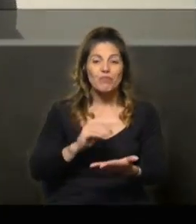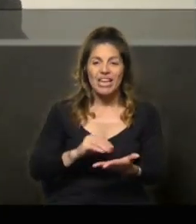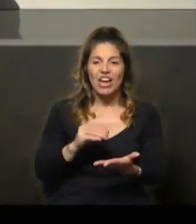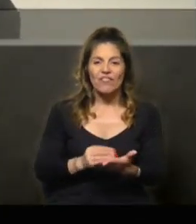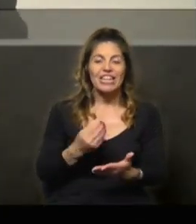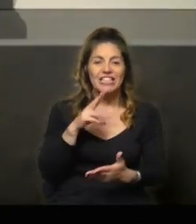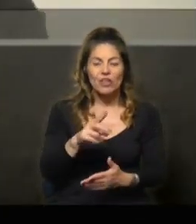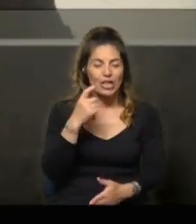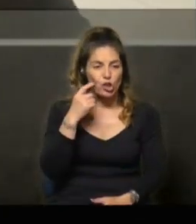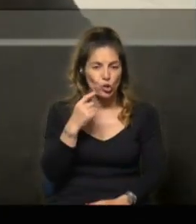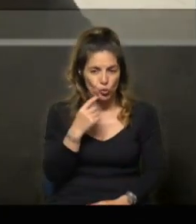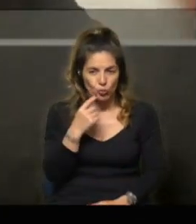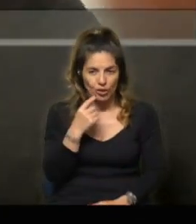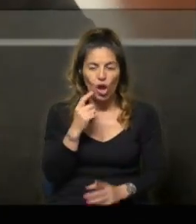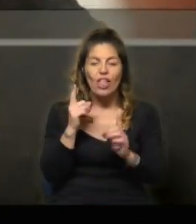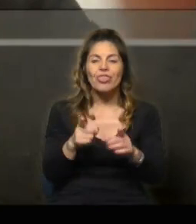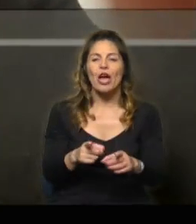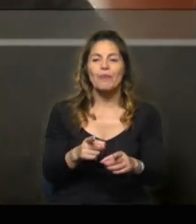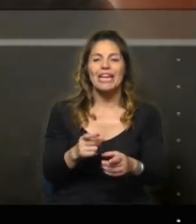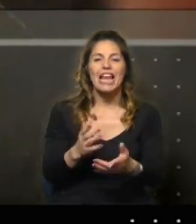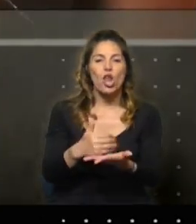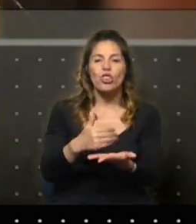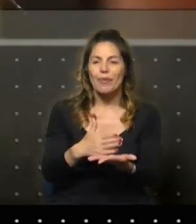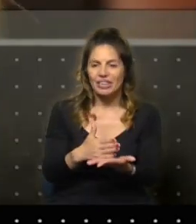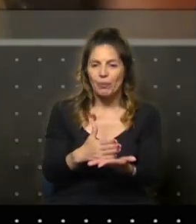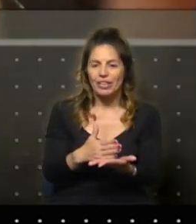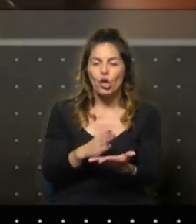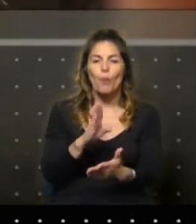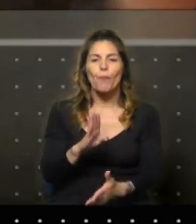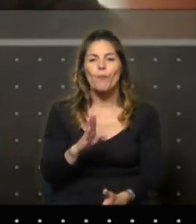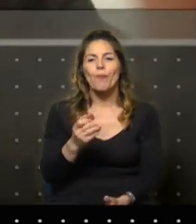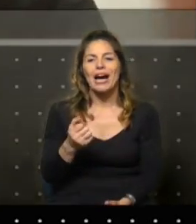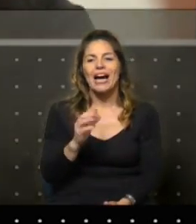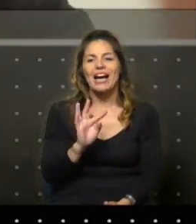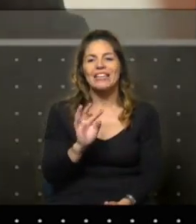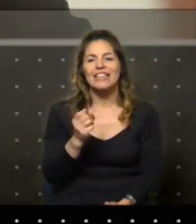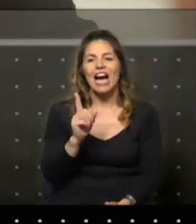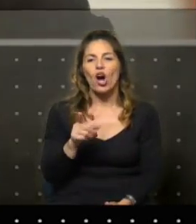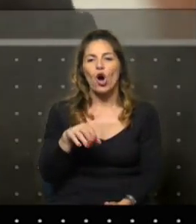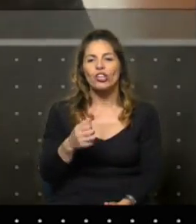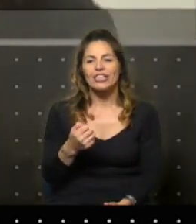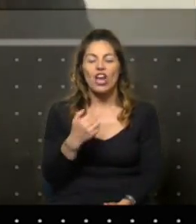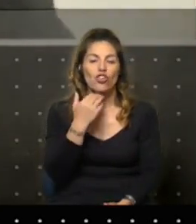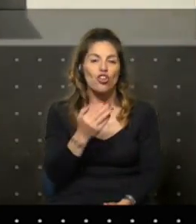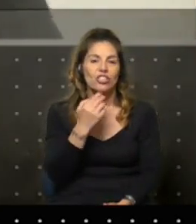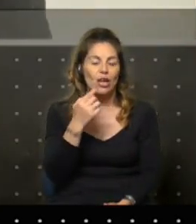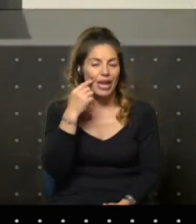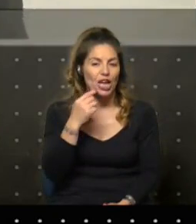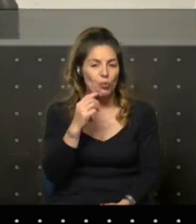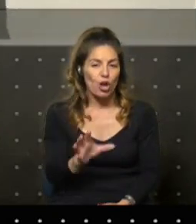observan estos números bueno Y también en las provincias porque en la Patagonia donde si bien no se sabía qué número iba a